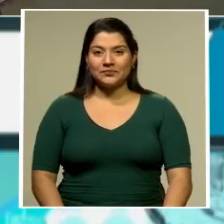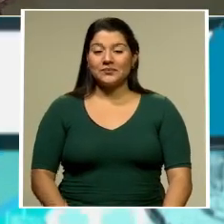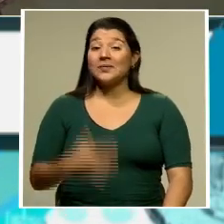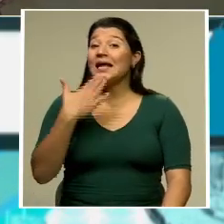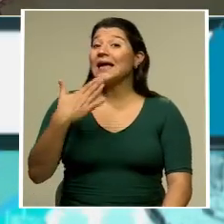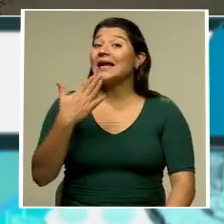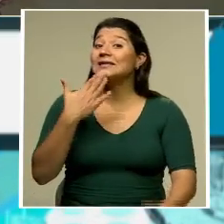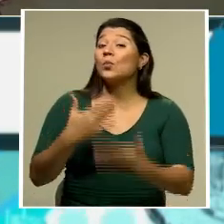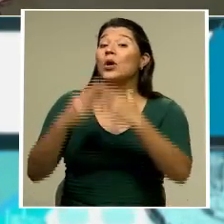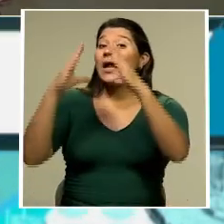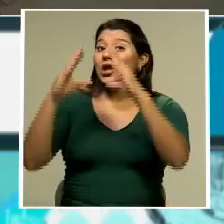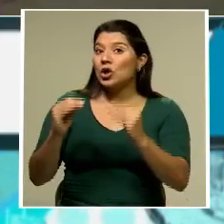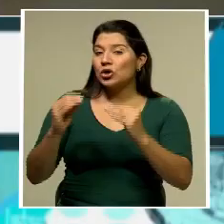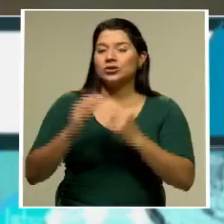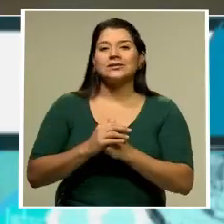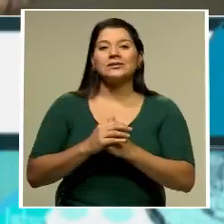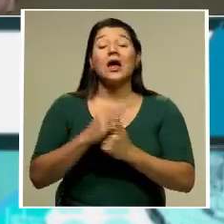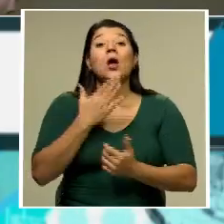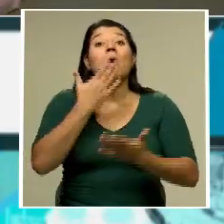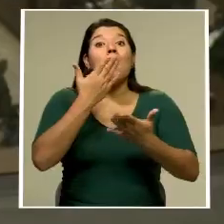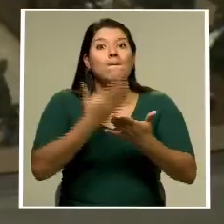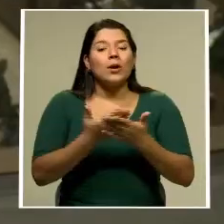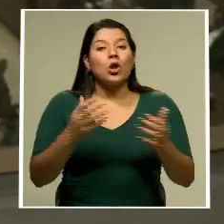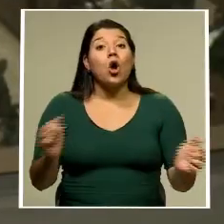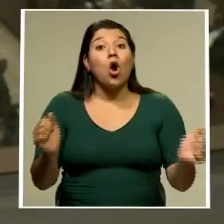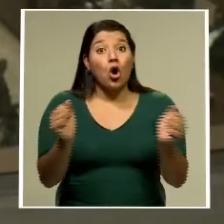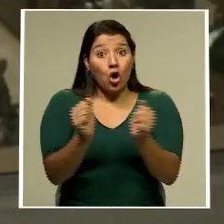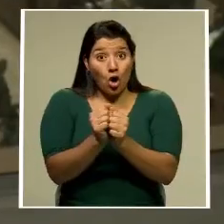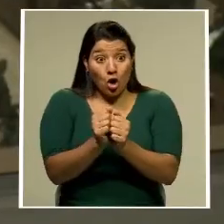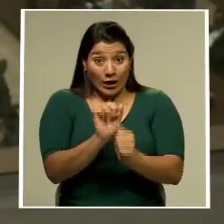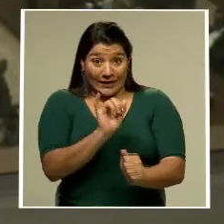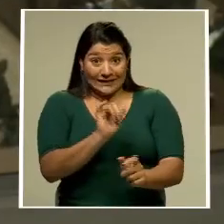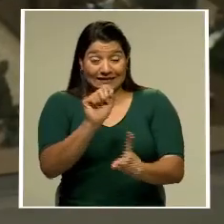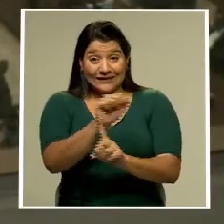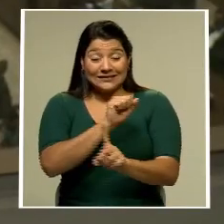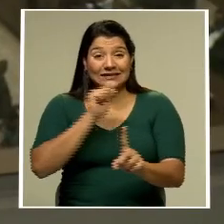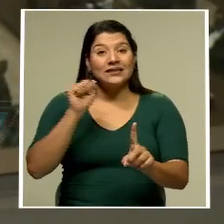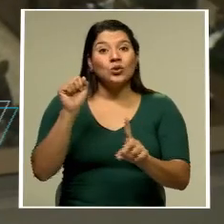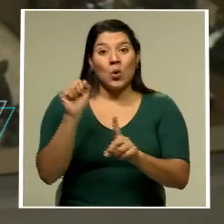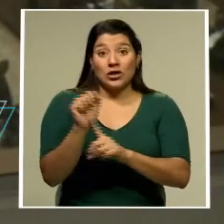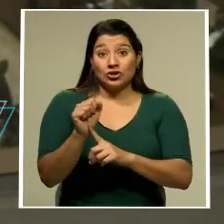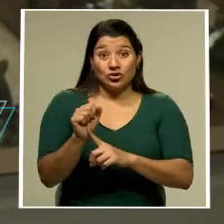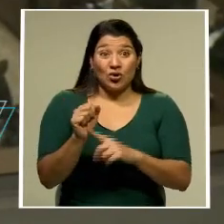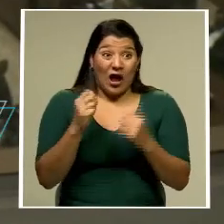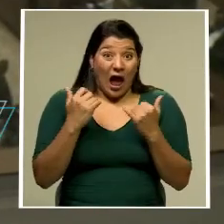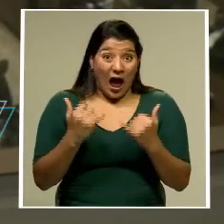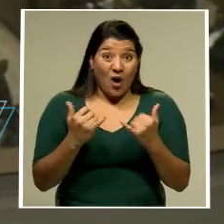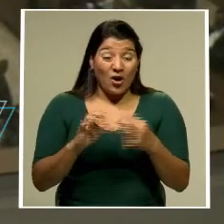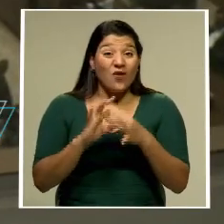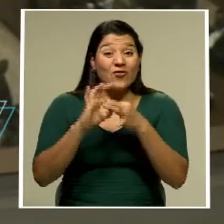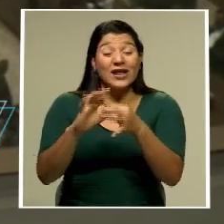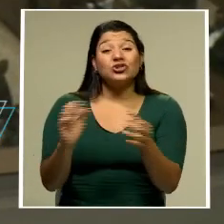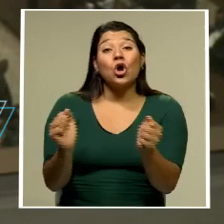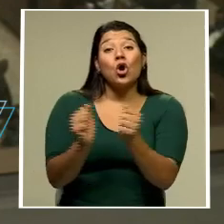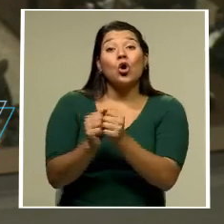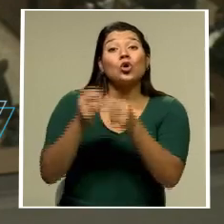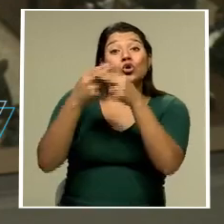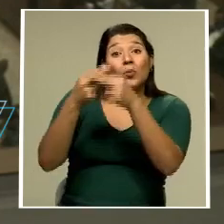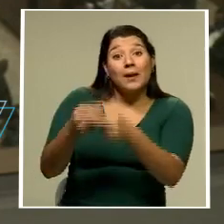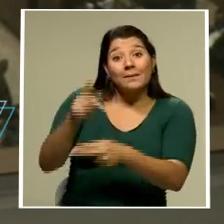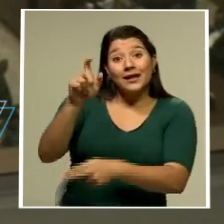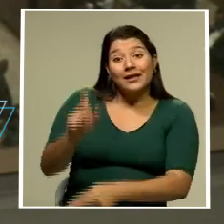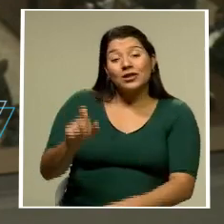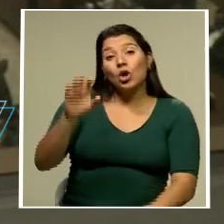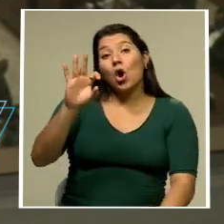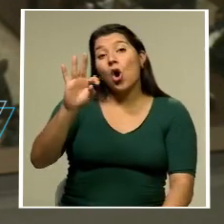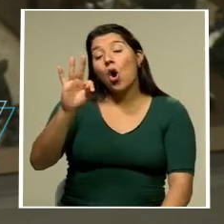Gracias, buenas noches. Bueno, con la situación, como usted lo menciona, que se está viviendo con el nombramiento de don Otón Solís en